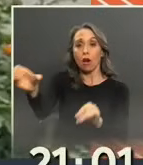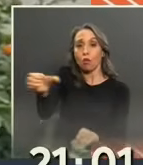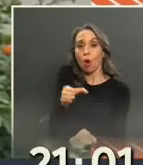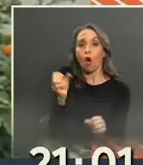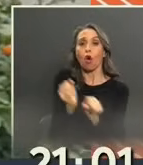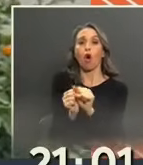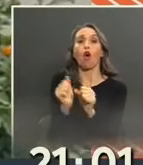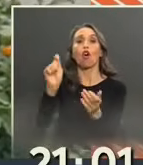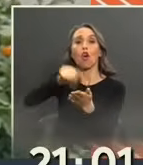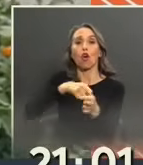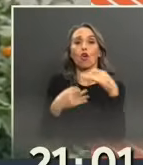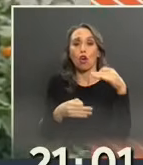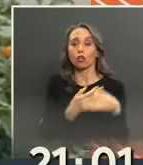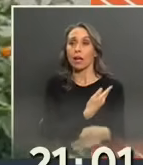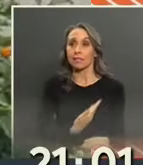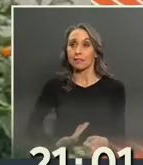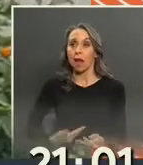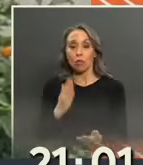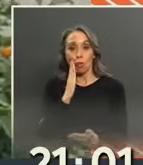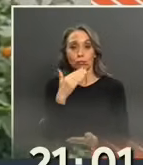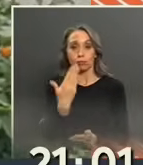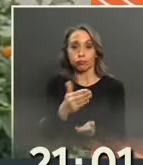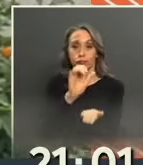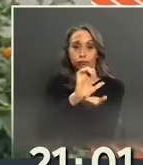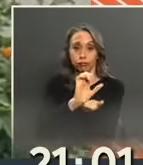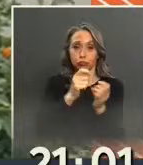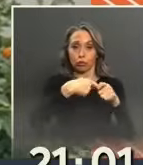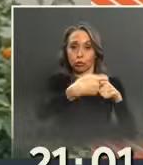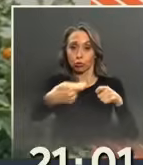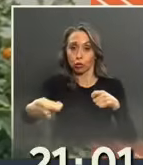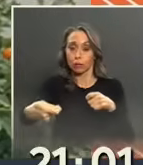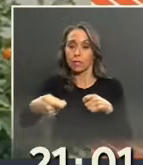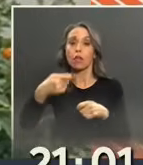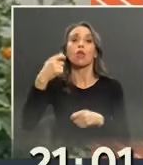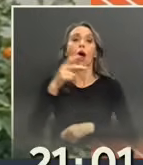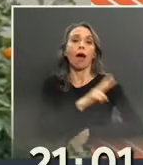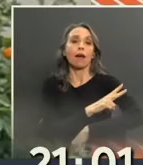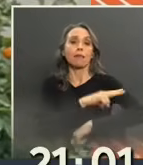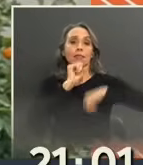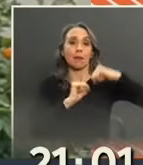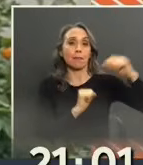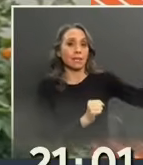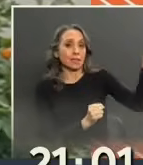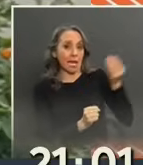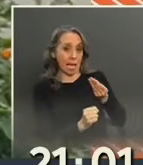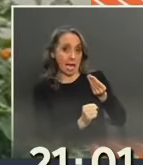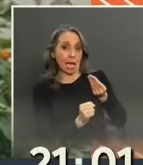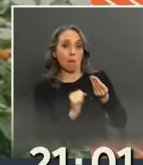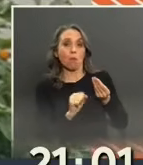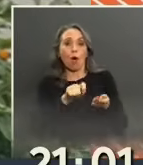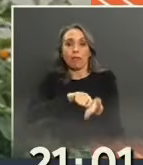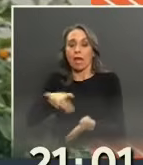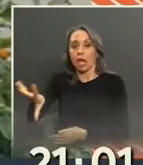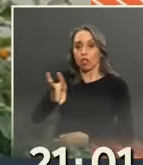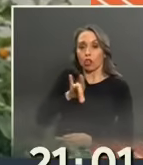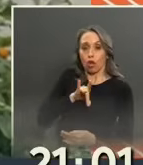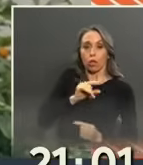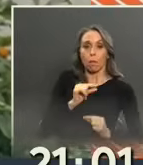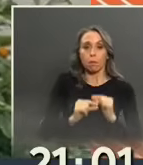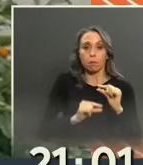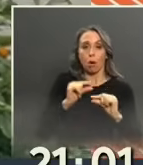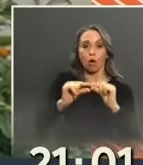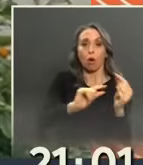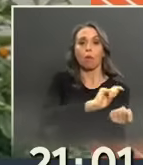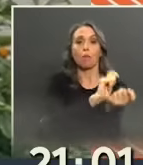hasta ahora, que han ido fundamentalmente a subsidiar al empleador para que contrate, evolucionen gradualmente hacia